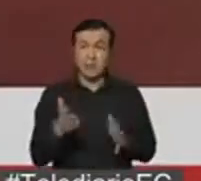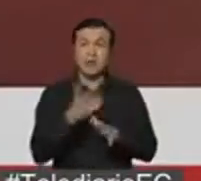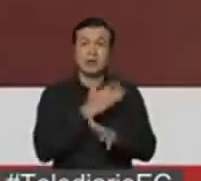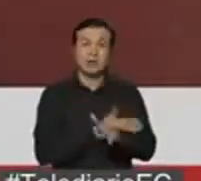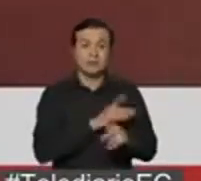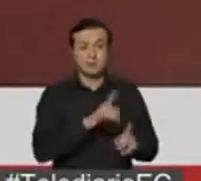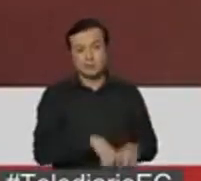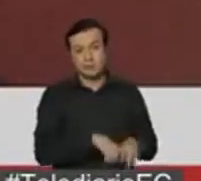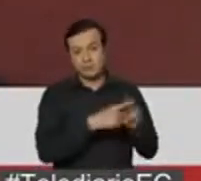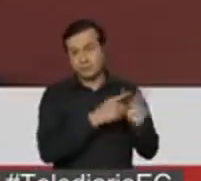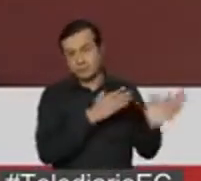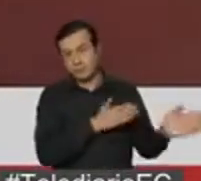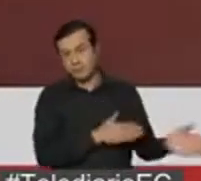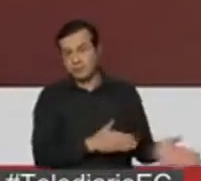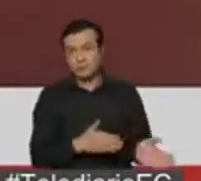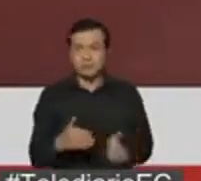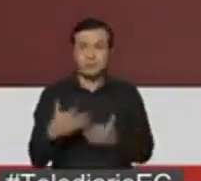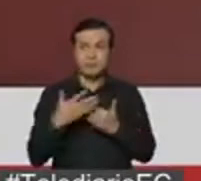empezar